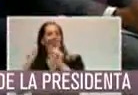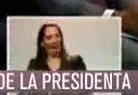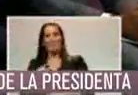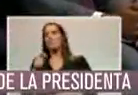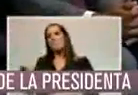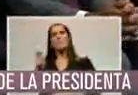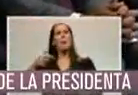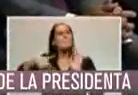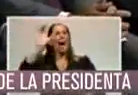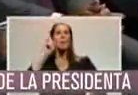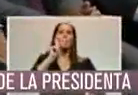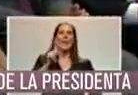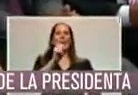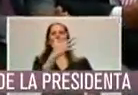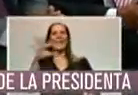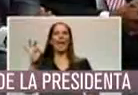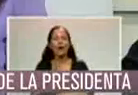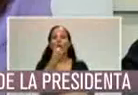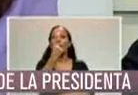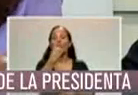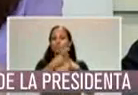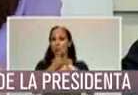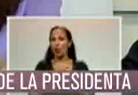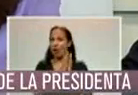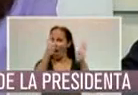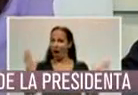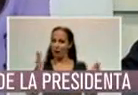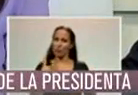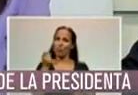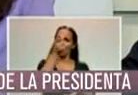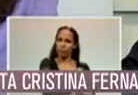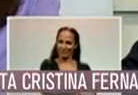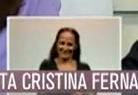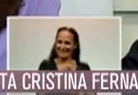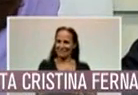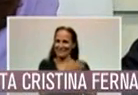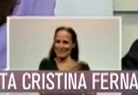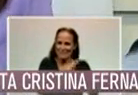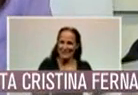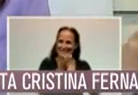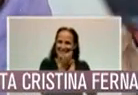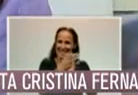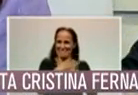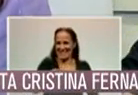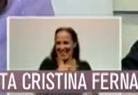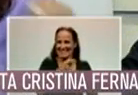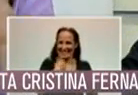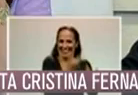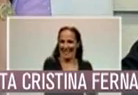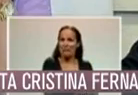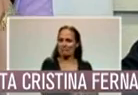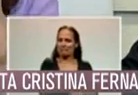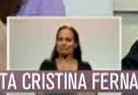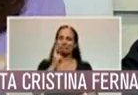Fernández hizo el anuncio durante un acto en la Casa de Gobierno que fue transmitido a todo el país por cadena nacional. Hemos decidido hacer un